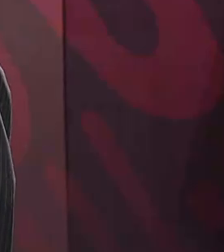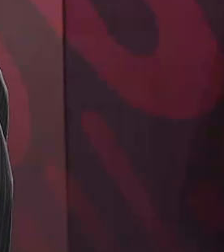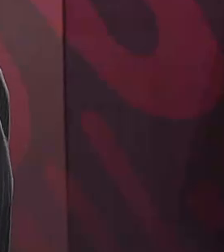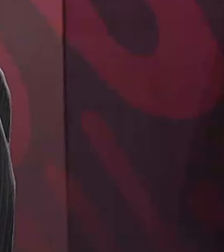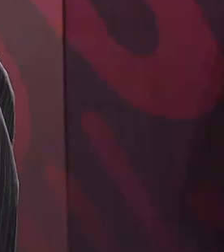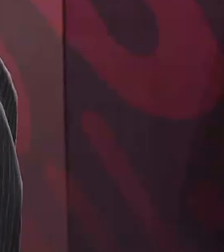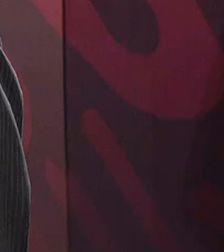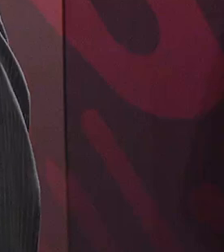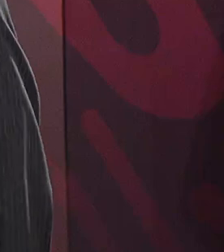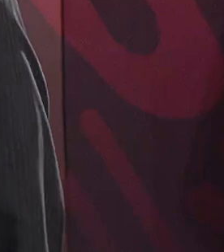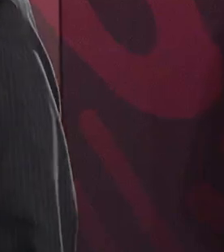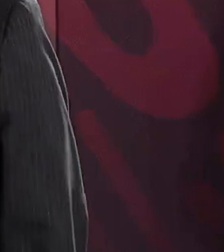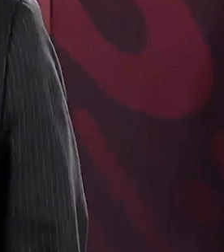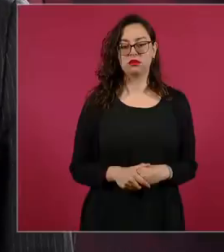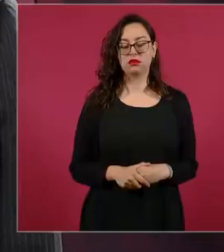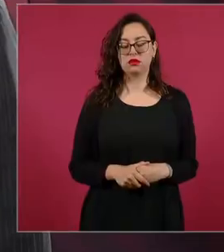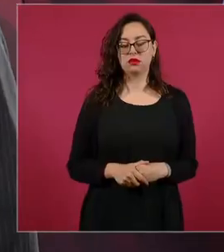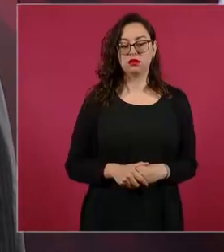criticándome